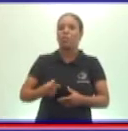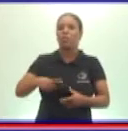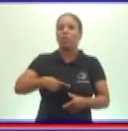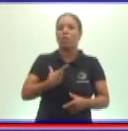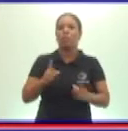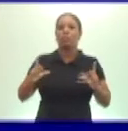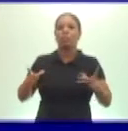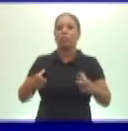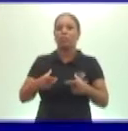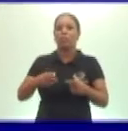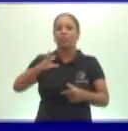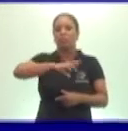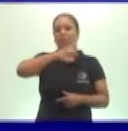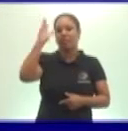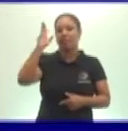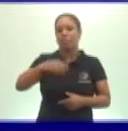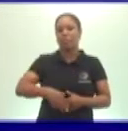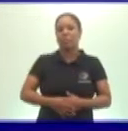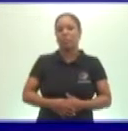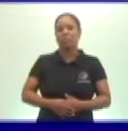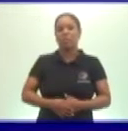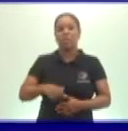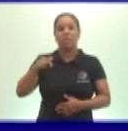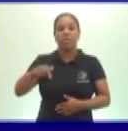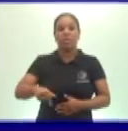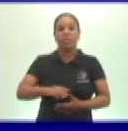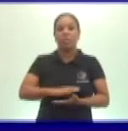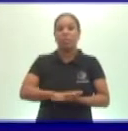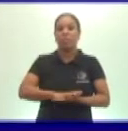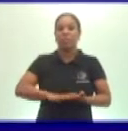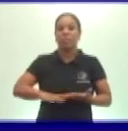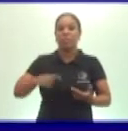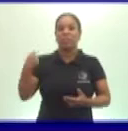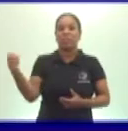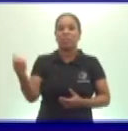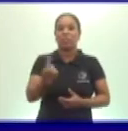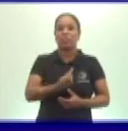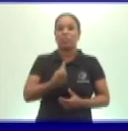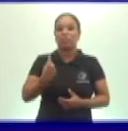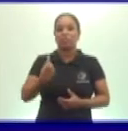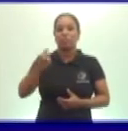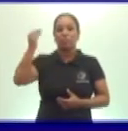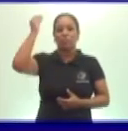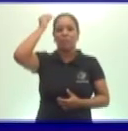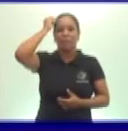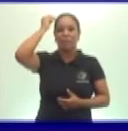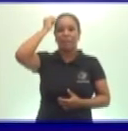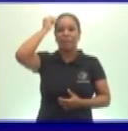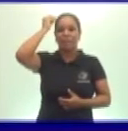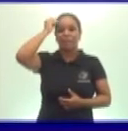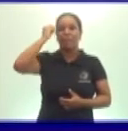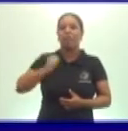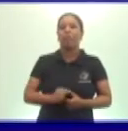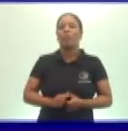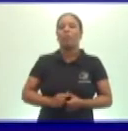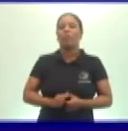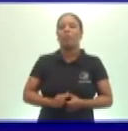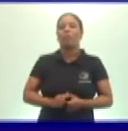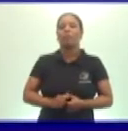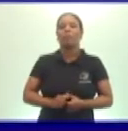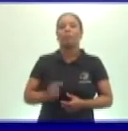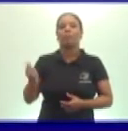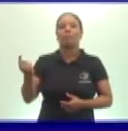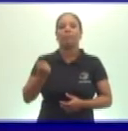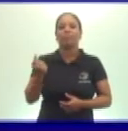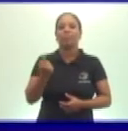la revolución. Esto permitirá que nosotros aprendamos lo siguiente. En primer